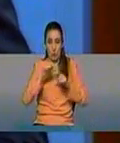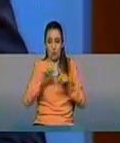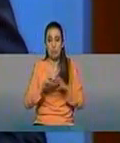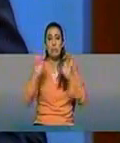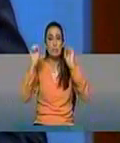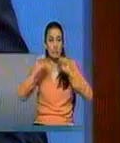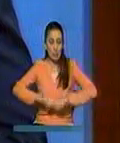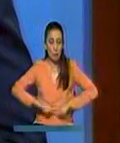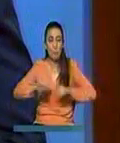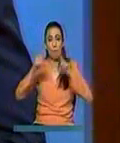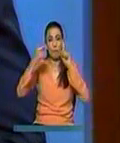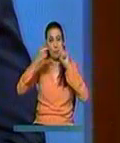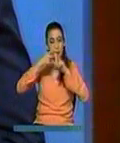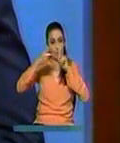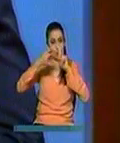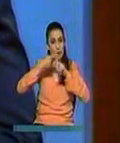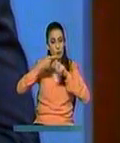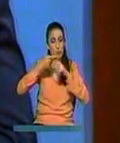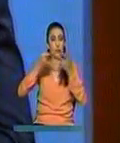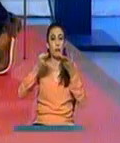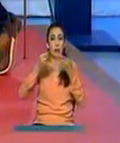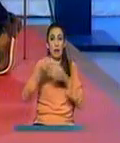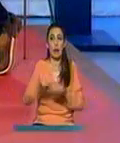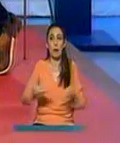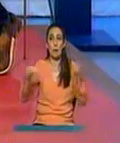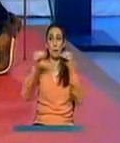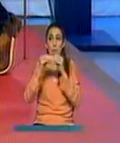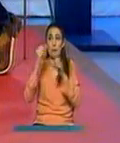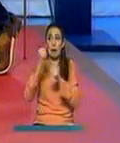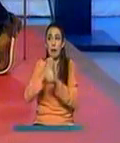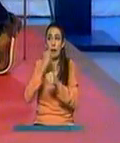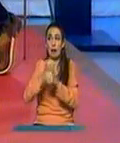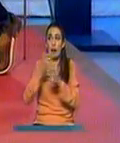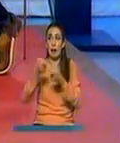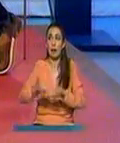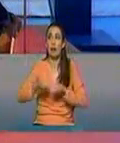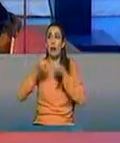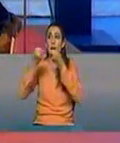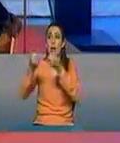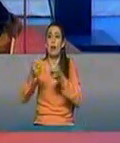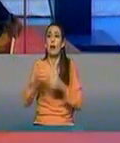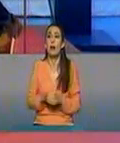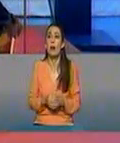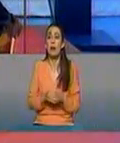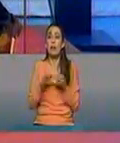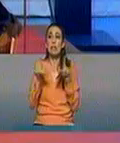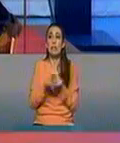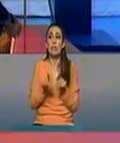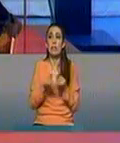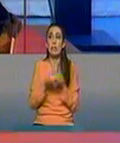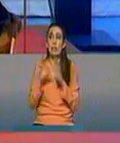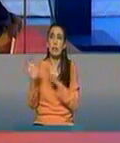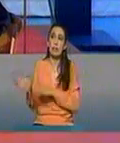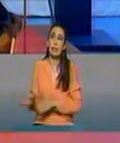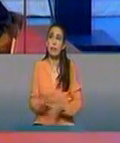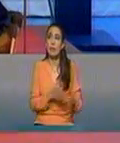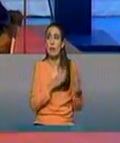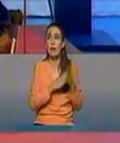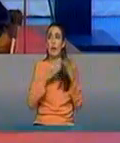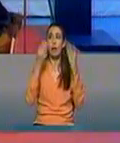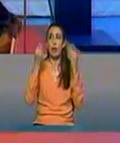beneficias primero generando trabajo directamente como cervecero, y adicionalmente tienes un producto a un